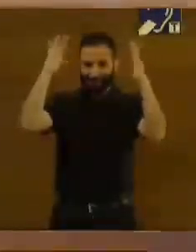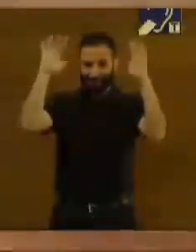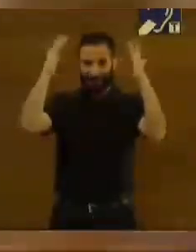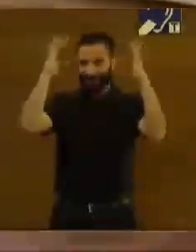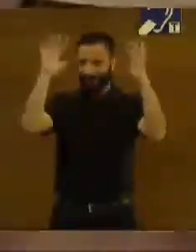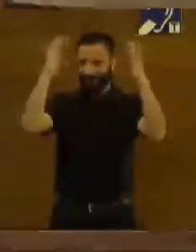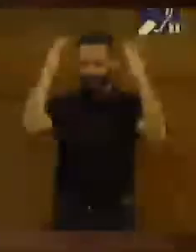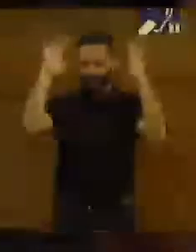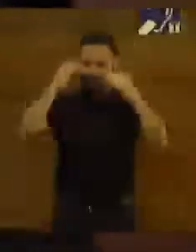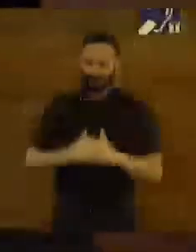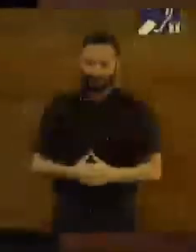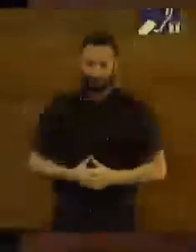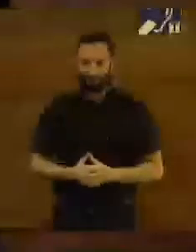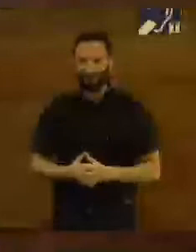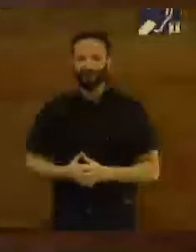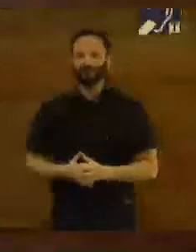¡Gracias!